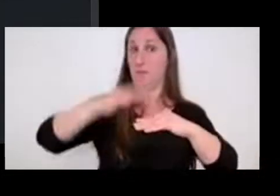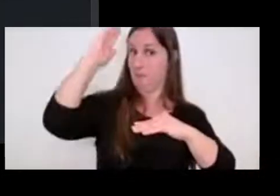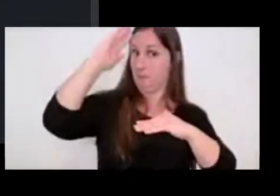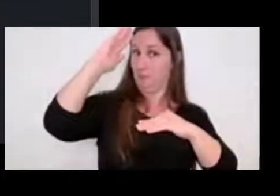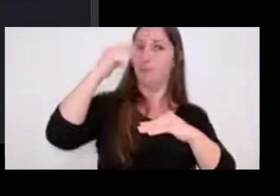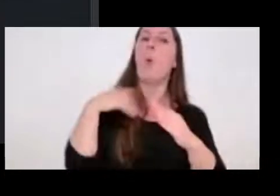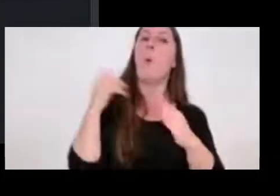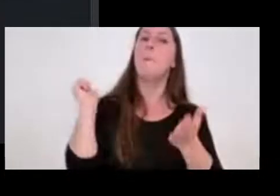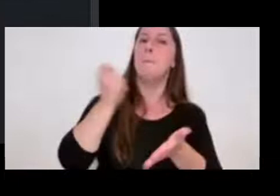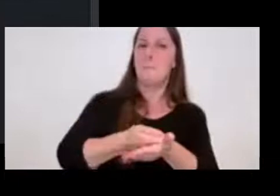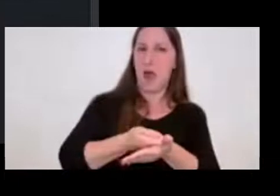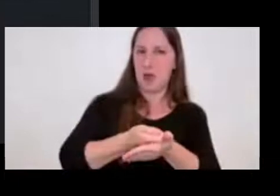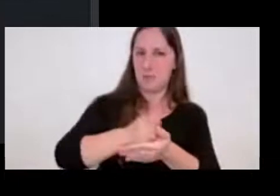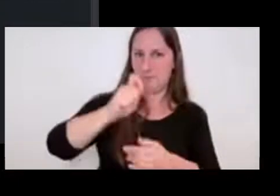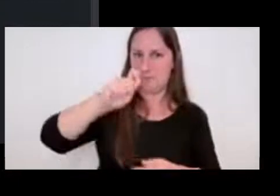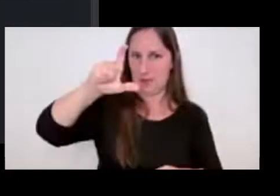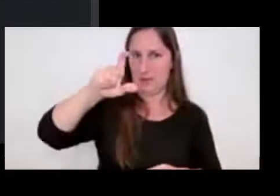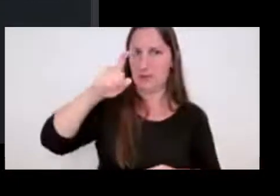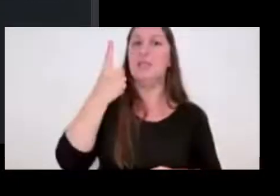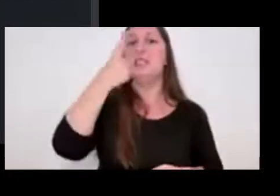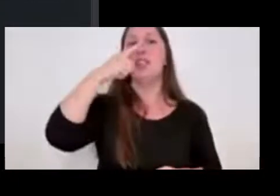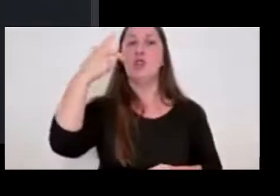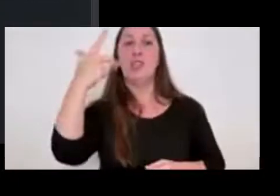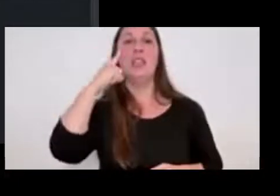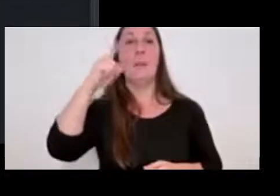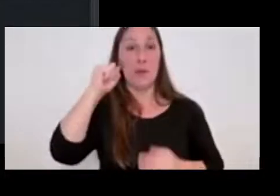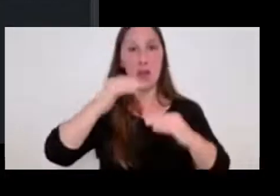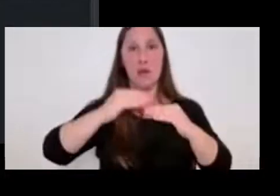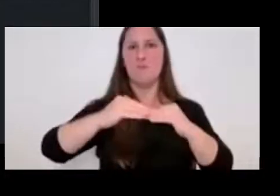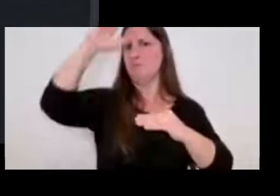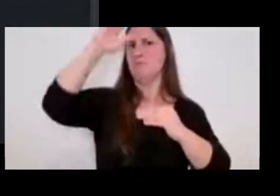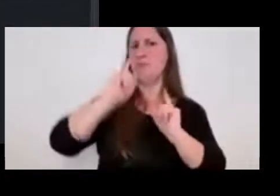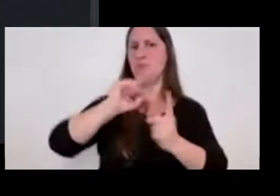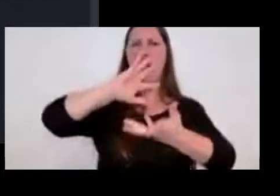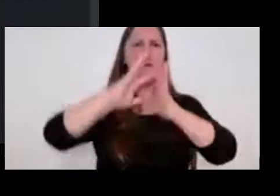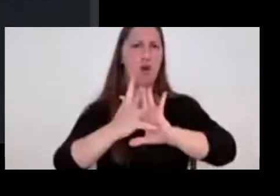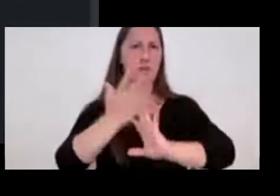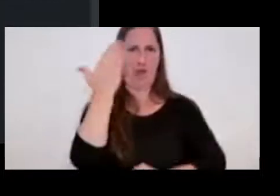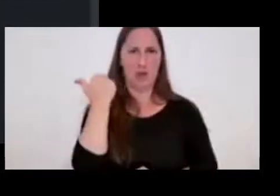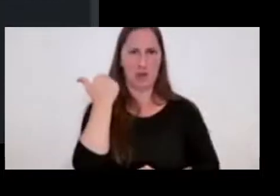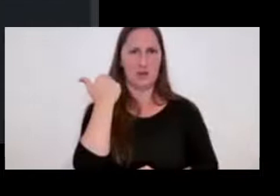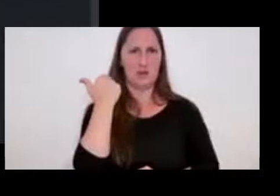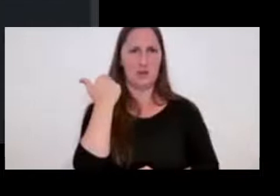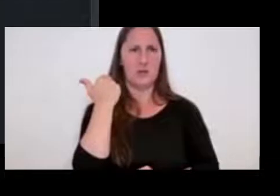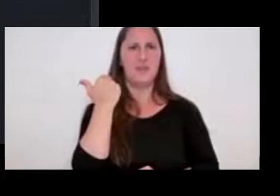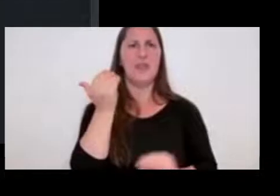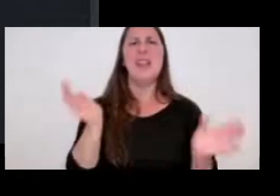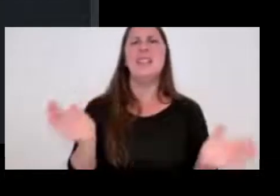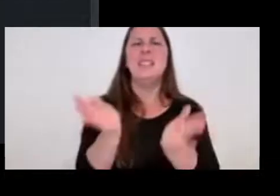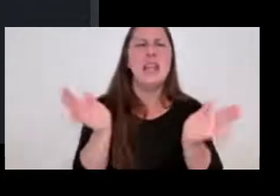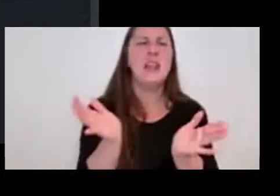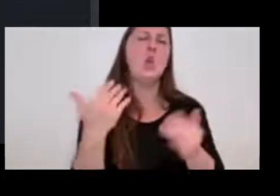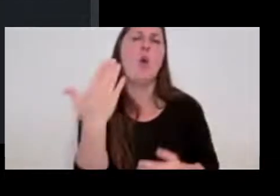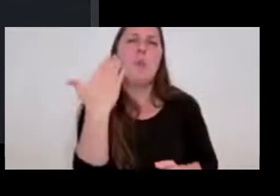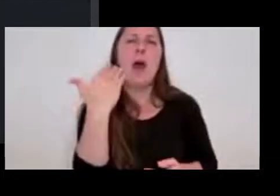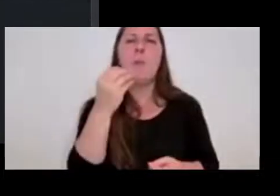poco, y superado 173.000 tengo que pagar como antes. ¿Dónde queda el incentivo a mejorar o de